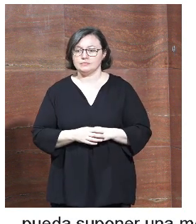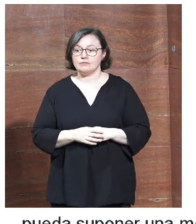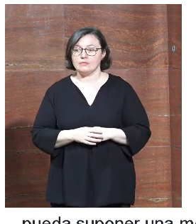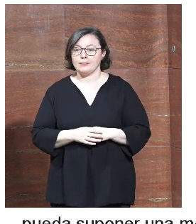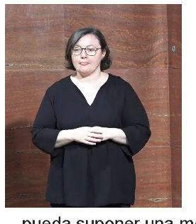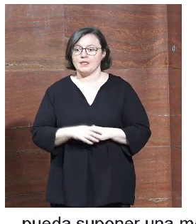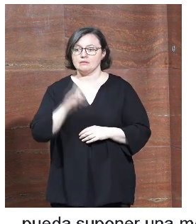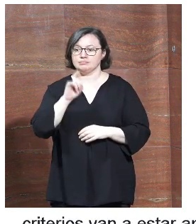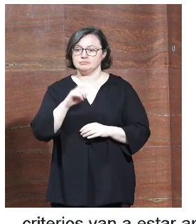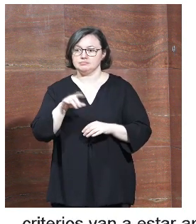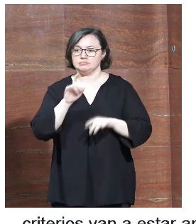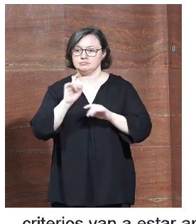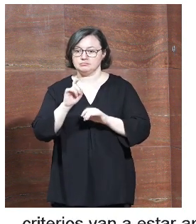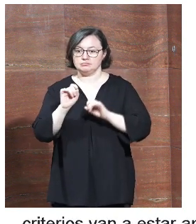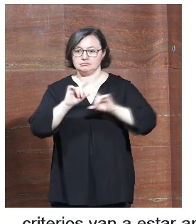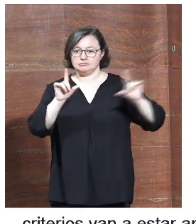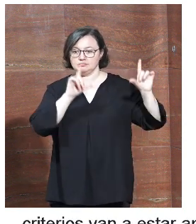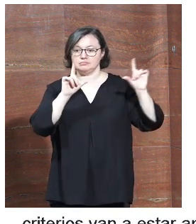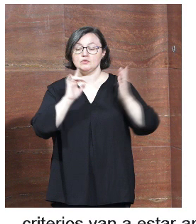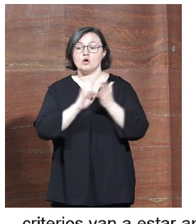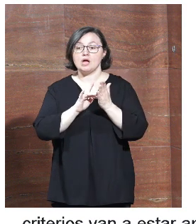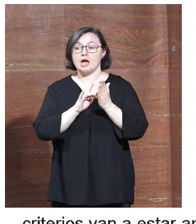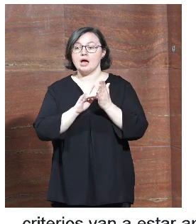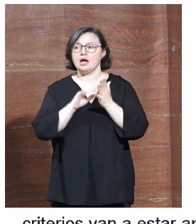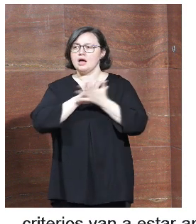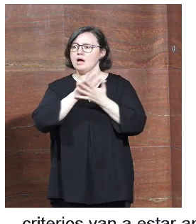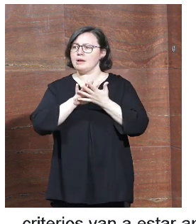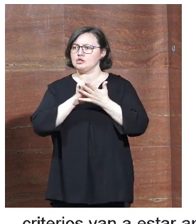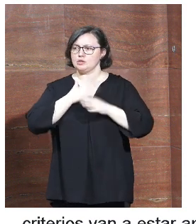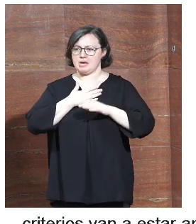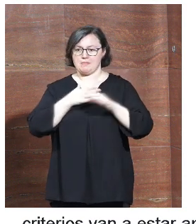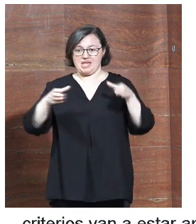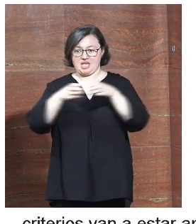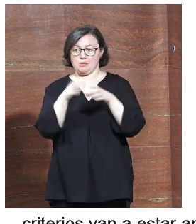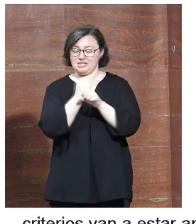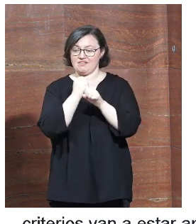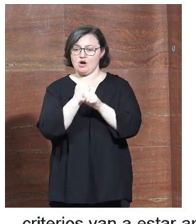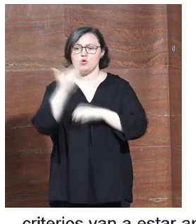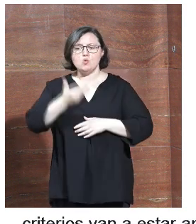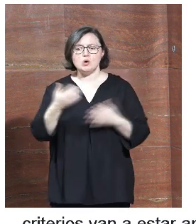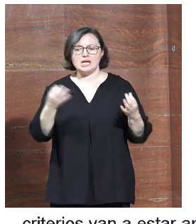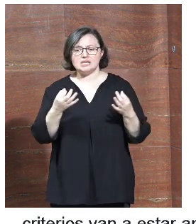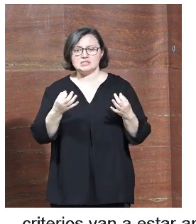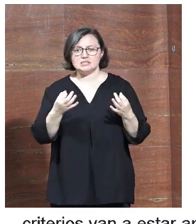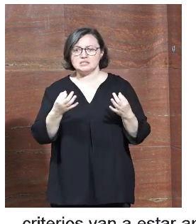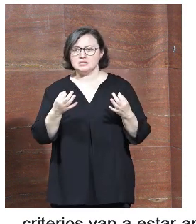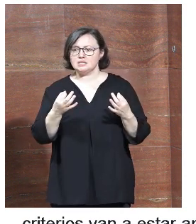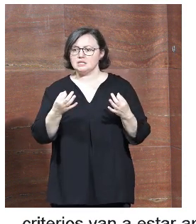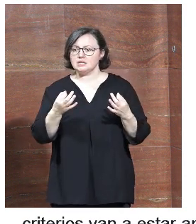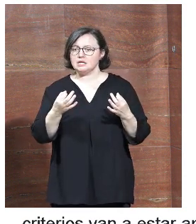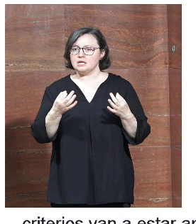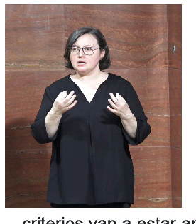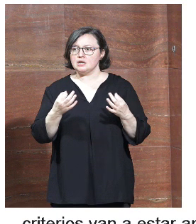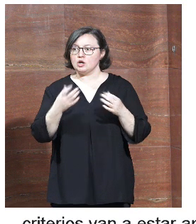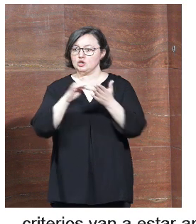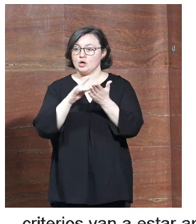Avanzo, que si no me quedo atrás. Para nosotros es importante entender que una arquitecta municipal, por